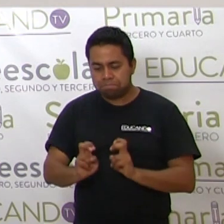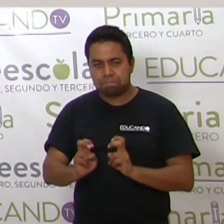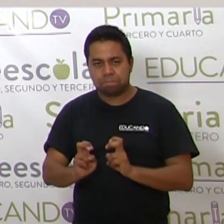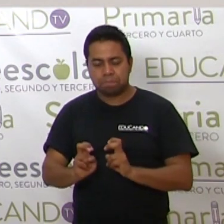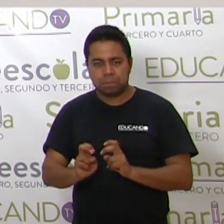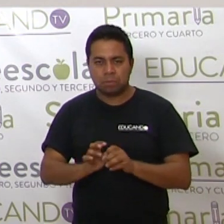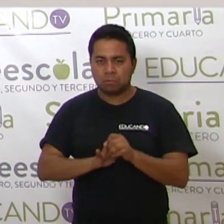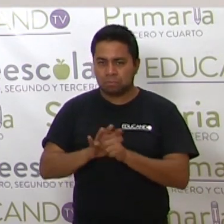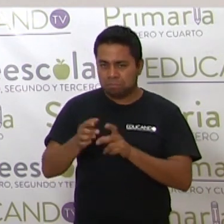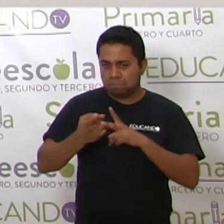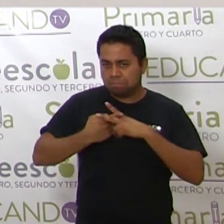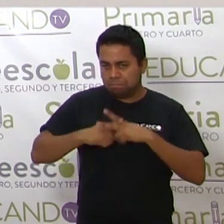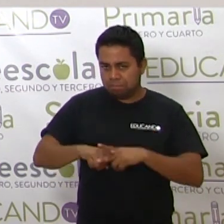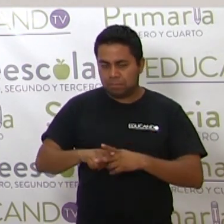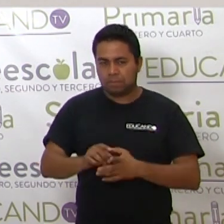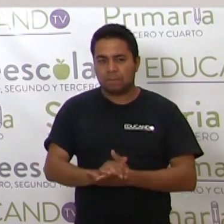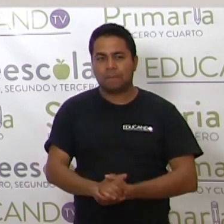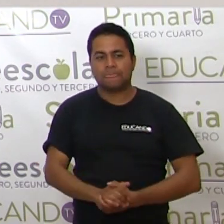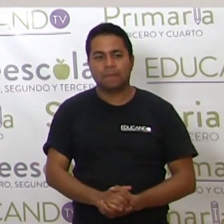con cuál empezaríamos